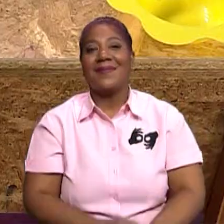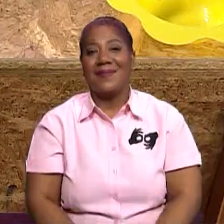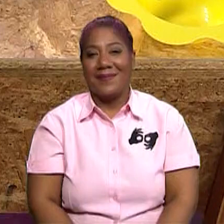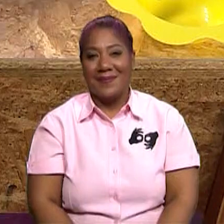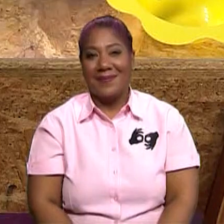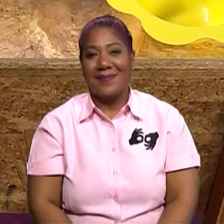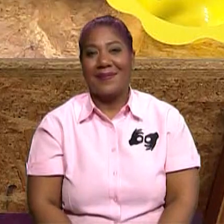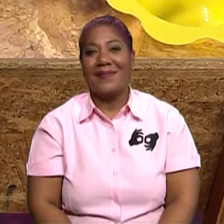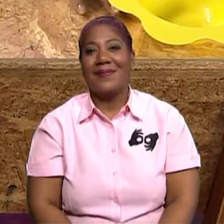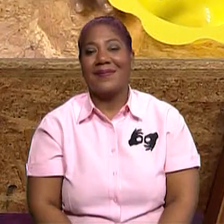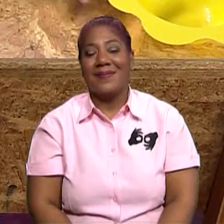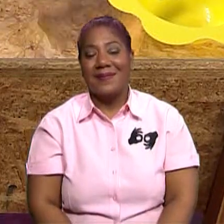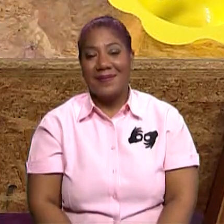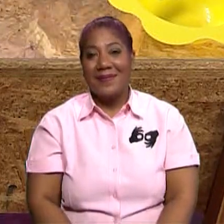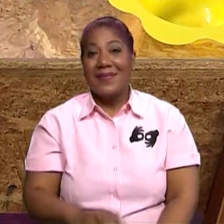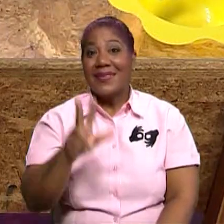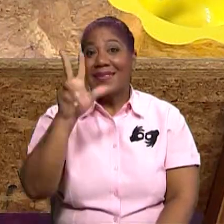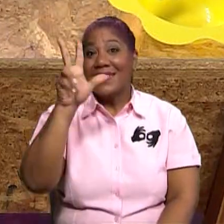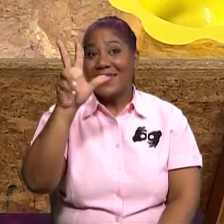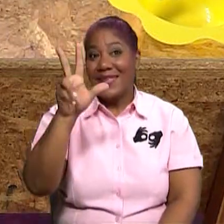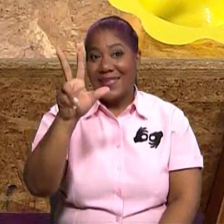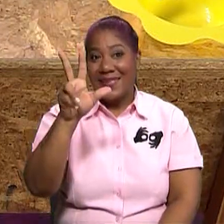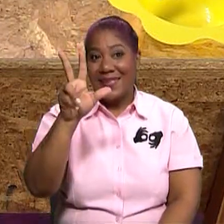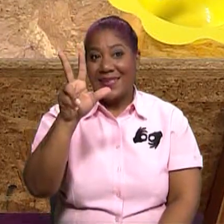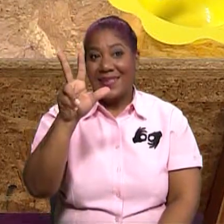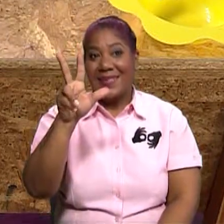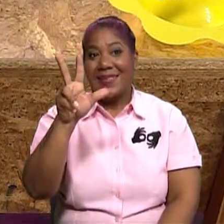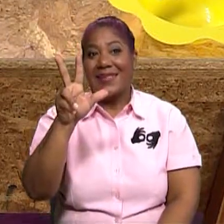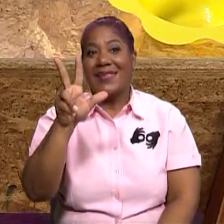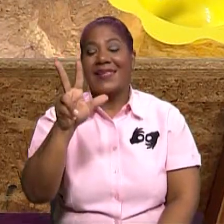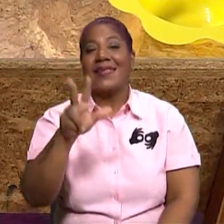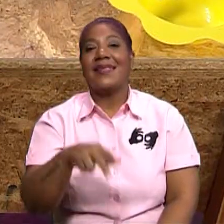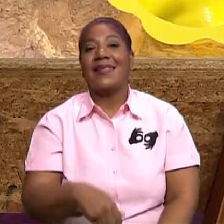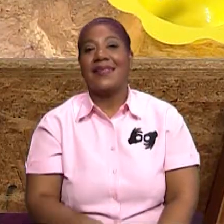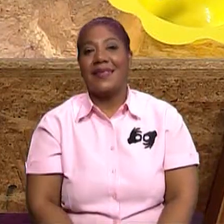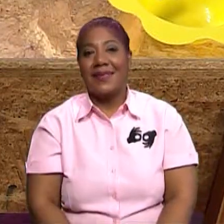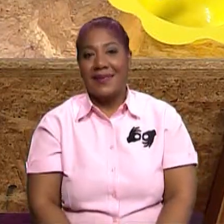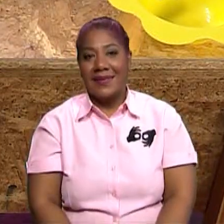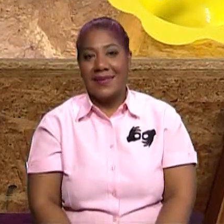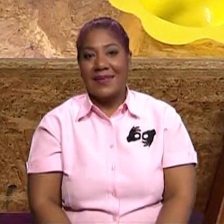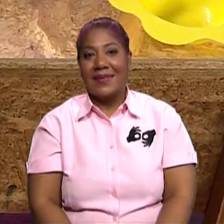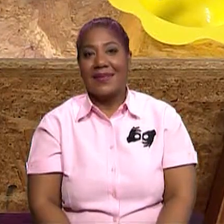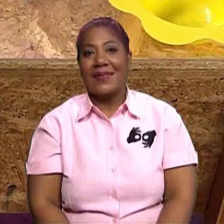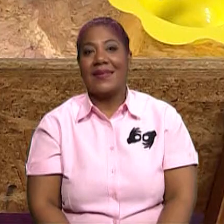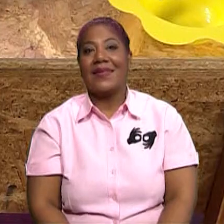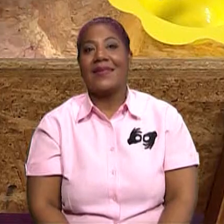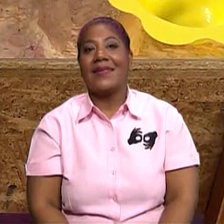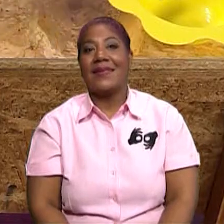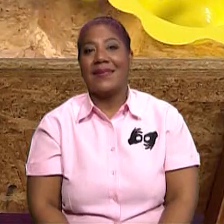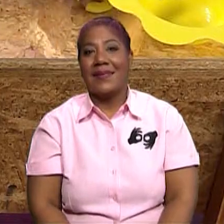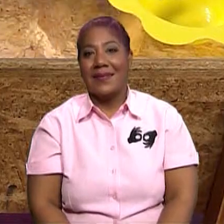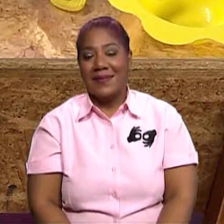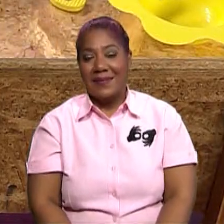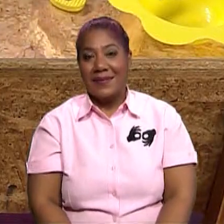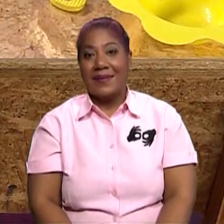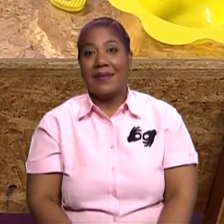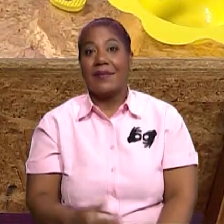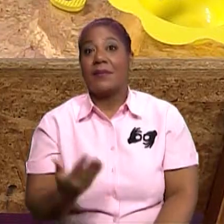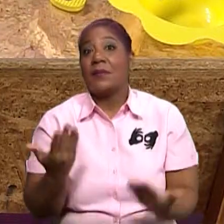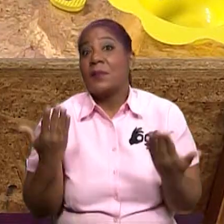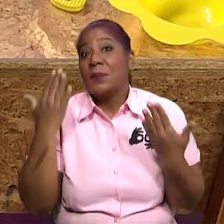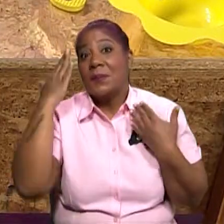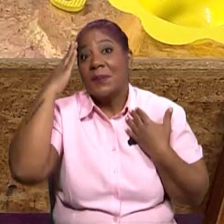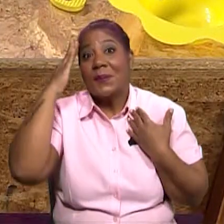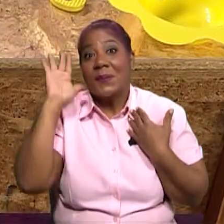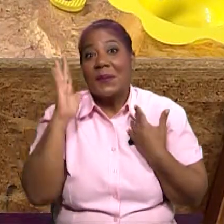vamos a dividir. Cambiamos el número, chicos, 12 entre 3 y dejamos este número al descubierto porque no sabemos cuánto